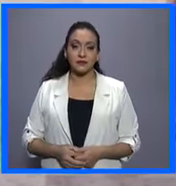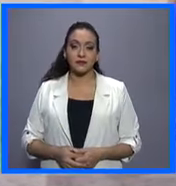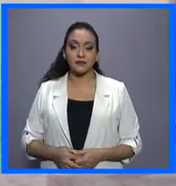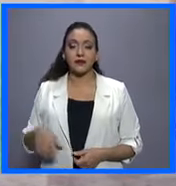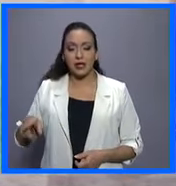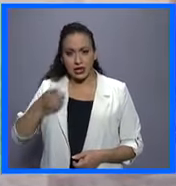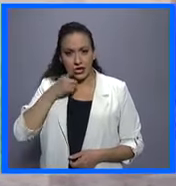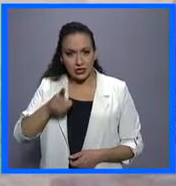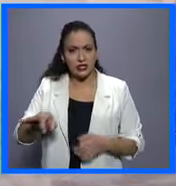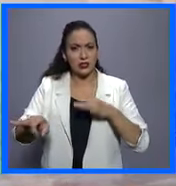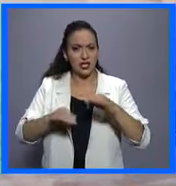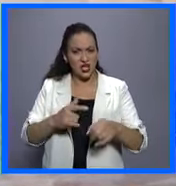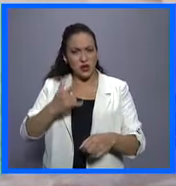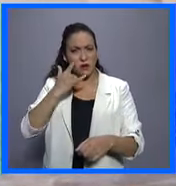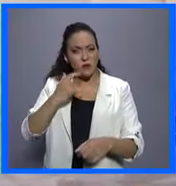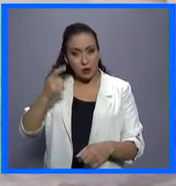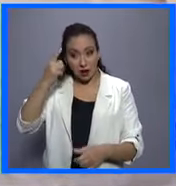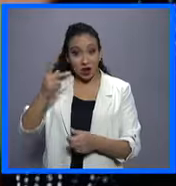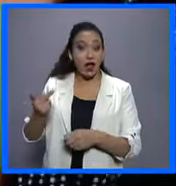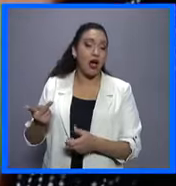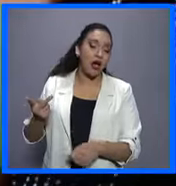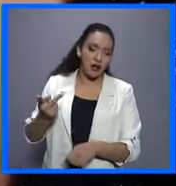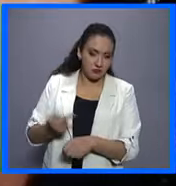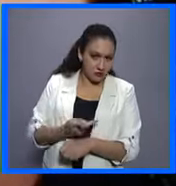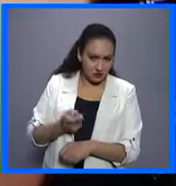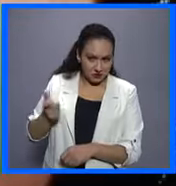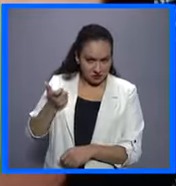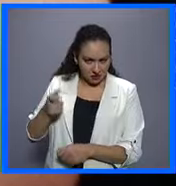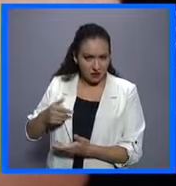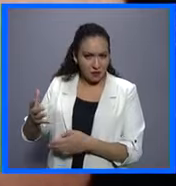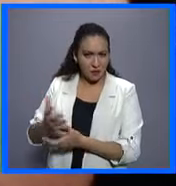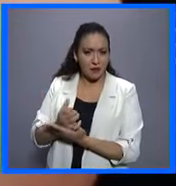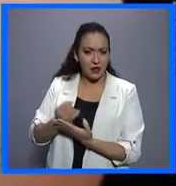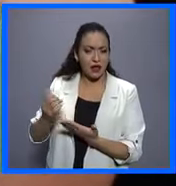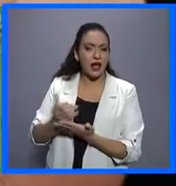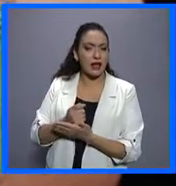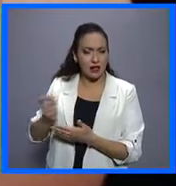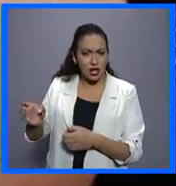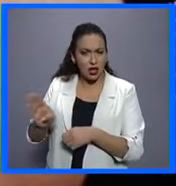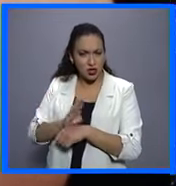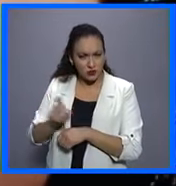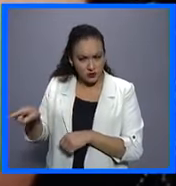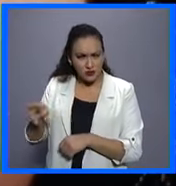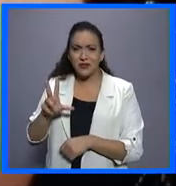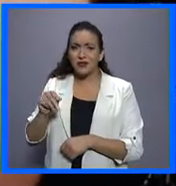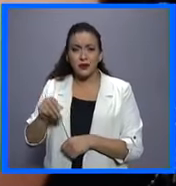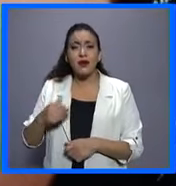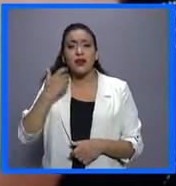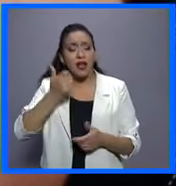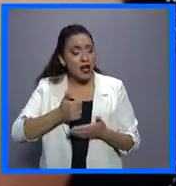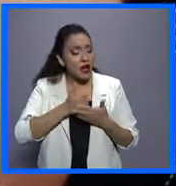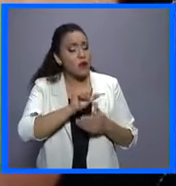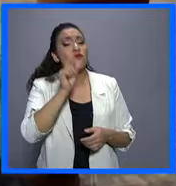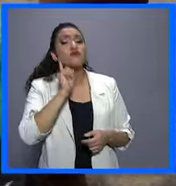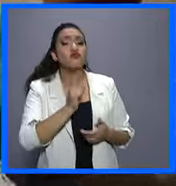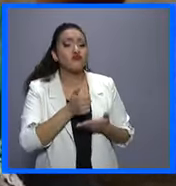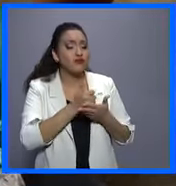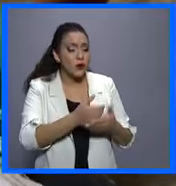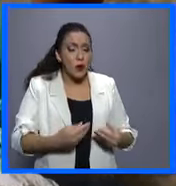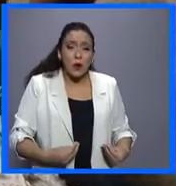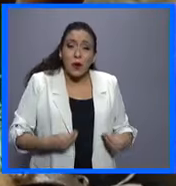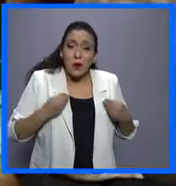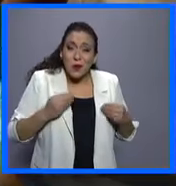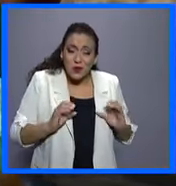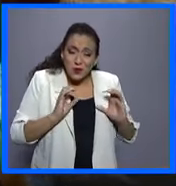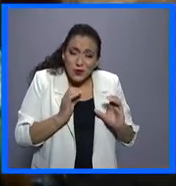Aseguran que su lucha no es para beneficio propio, sino para las comunidades, sobre todo en aquellas donde las parteras tradicionales son